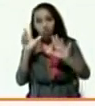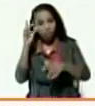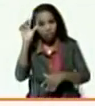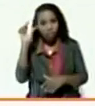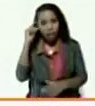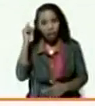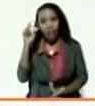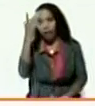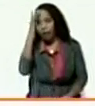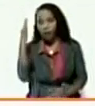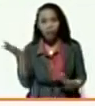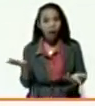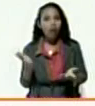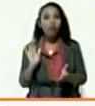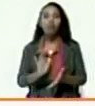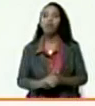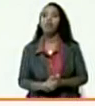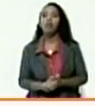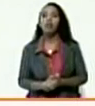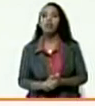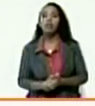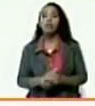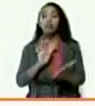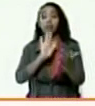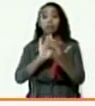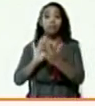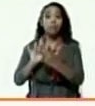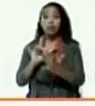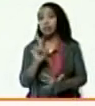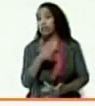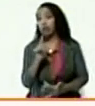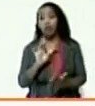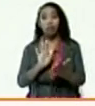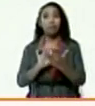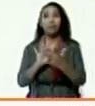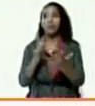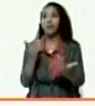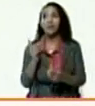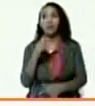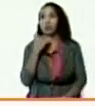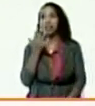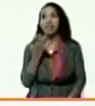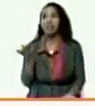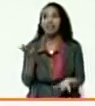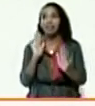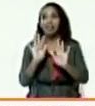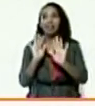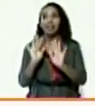ahí. Si sí, María Corina está conectada, porque si no está conectada, no sigue.